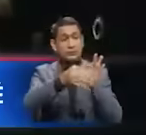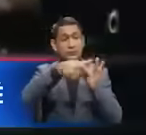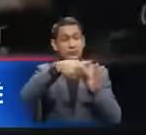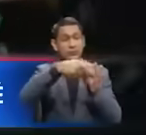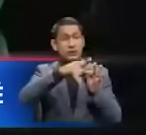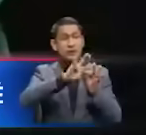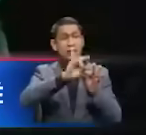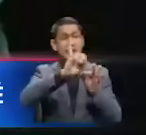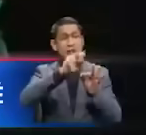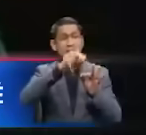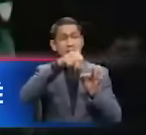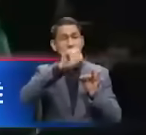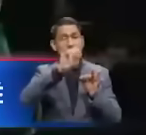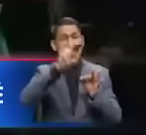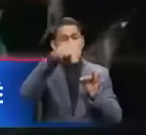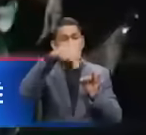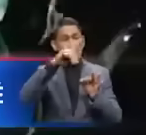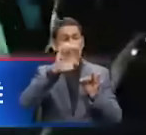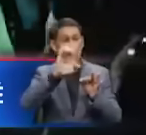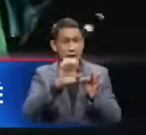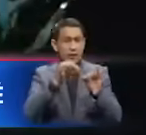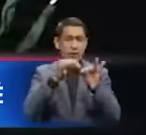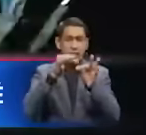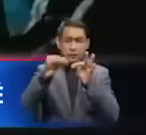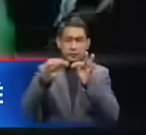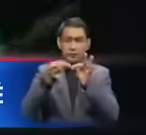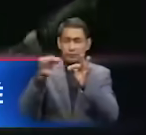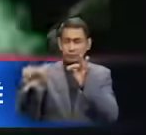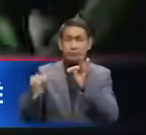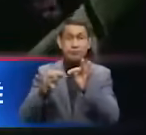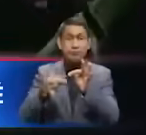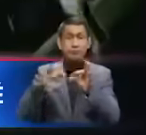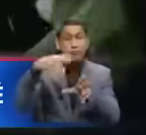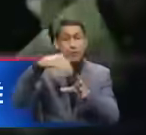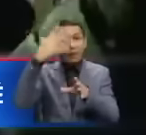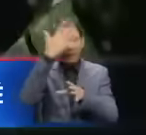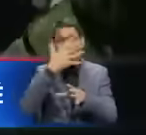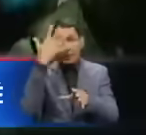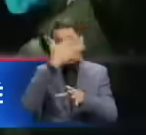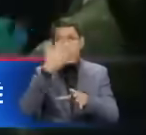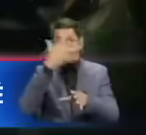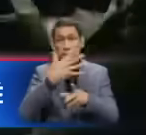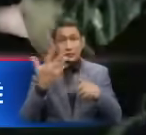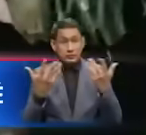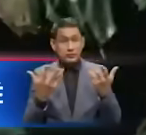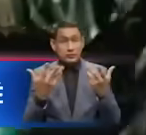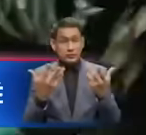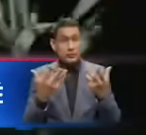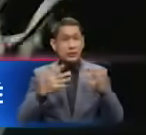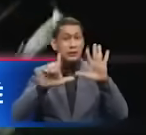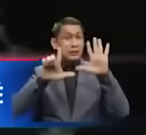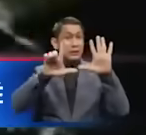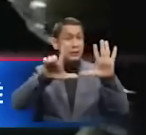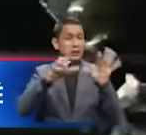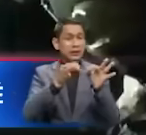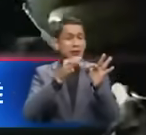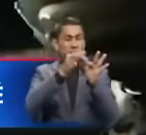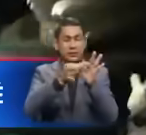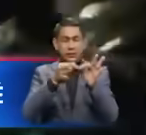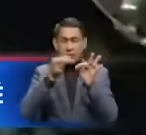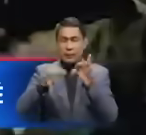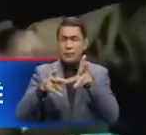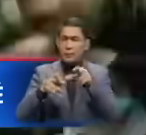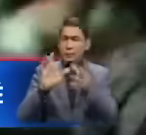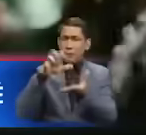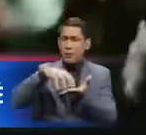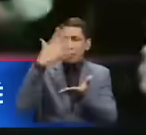Verde, en San Lorenzo también y en Muisne. Atacamos de idéntica manera, es decir, en los siete cantones de la provincia